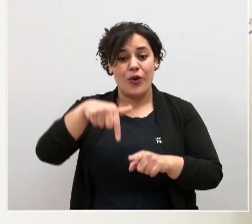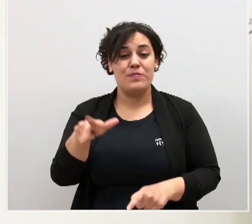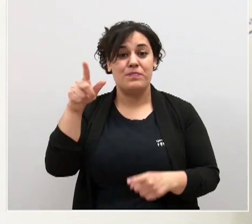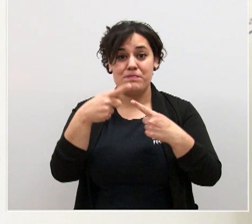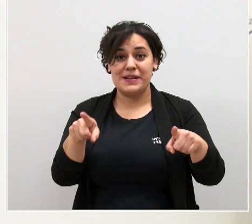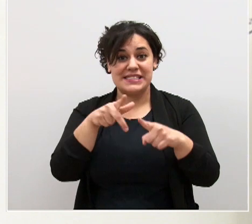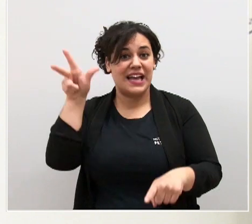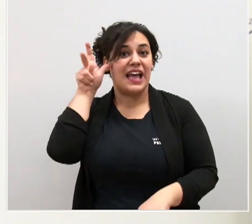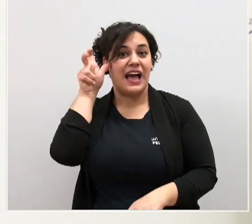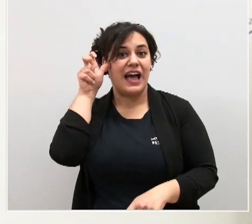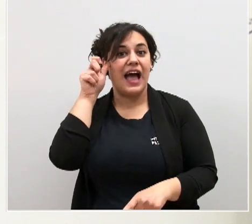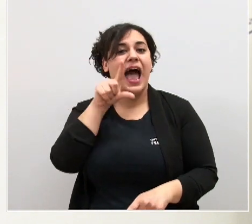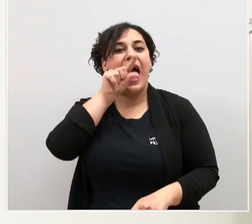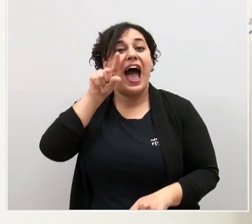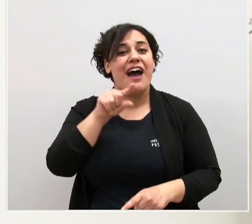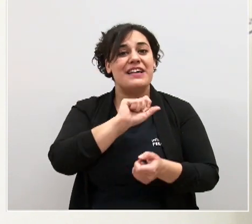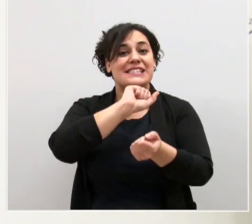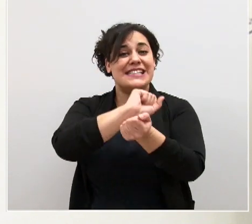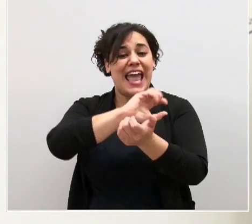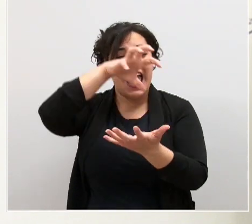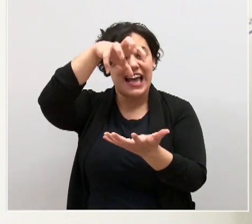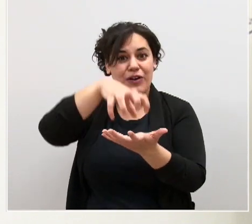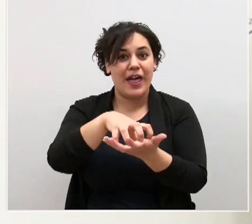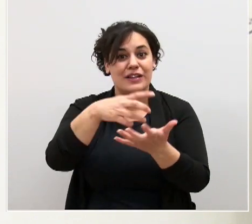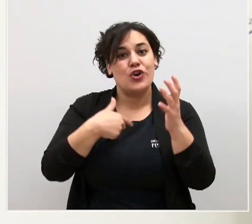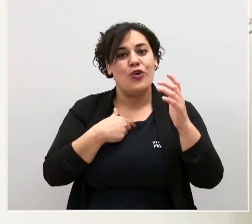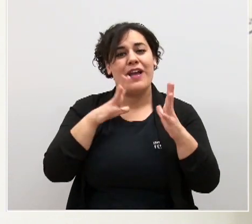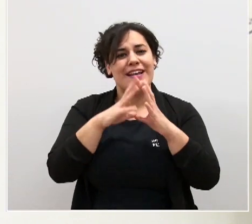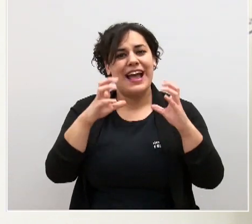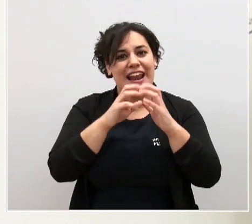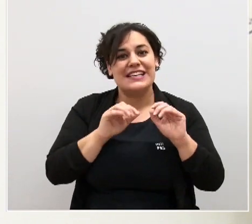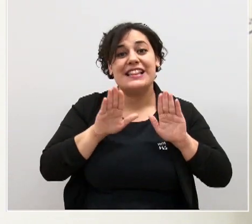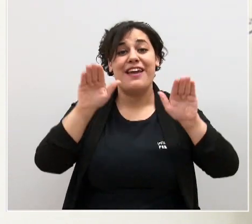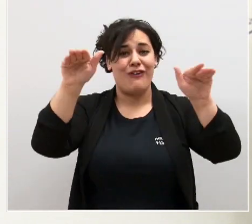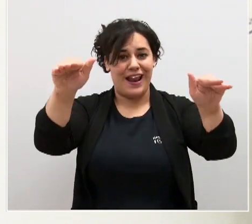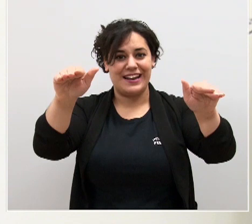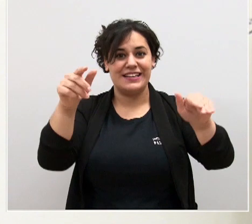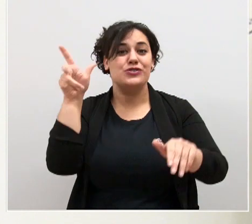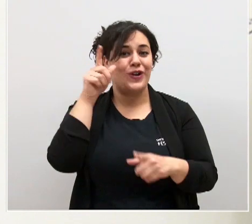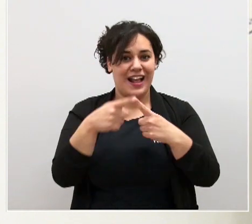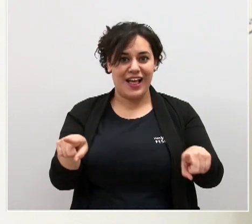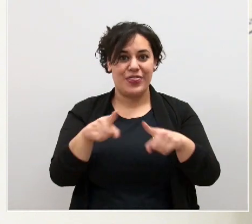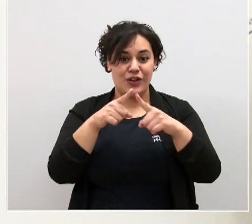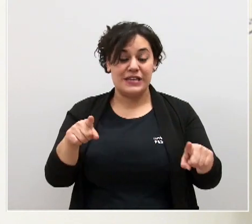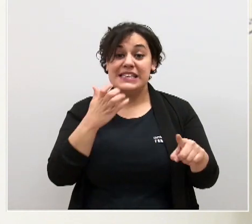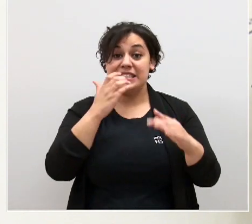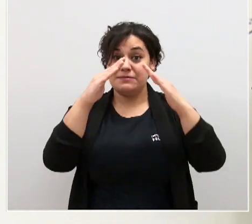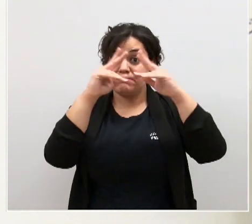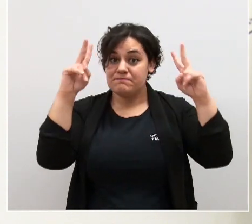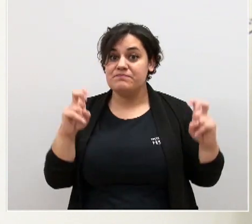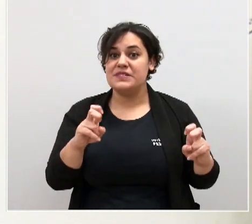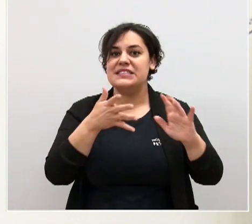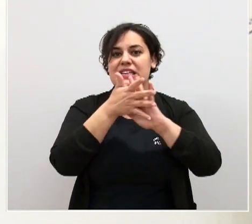mañana con tantas ganas de volar. Quedarnos en casa ahora supone que la espera será más corta hasta un mundo